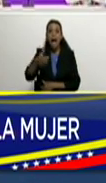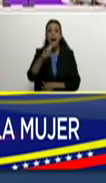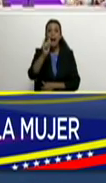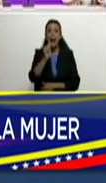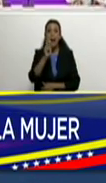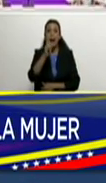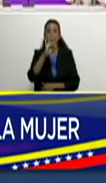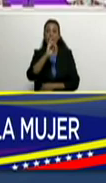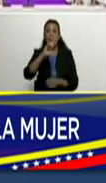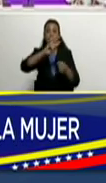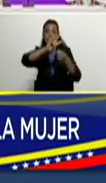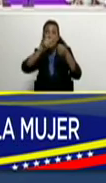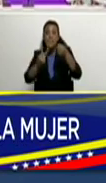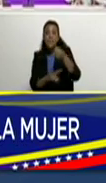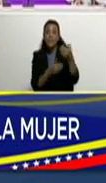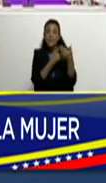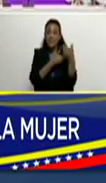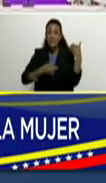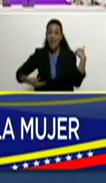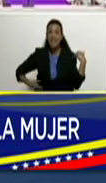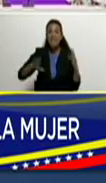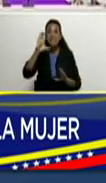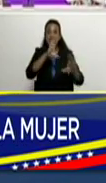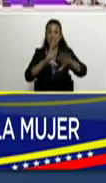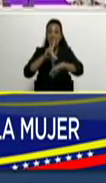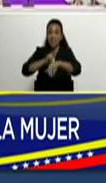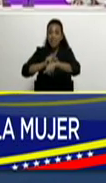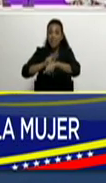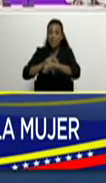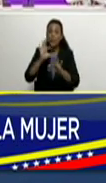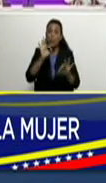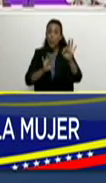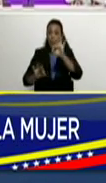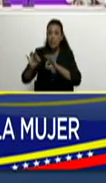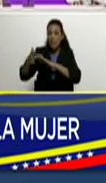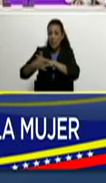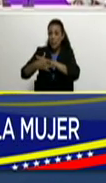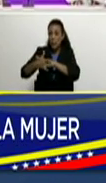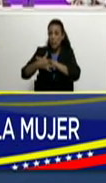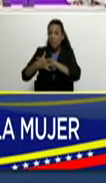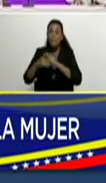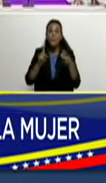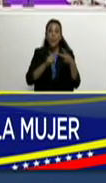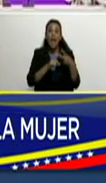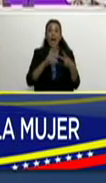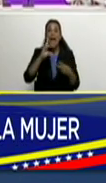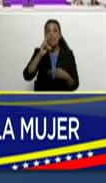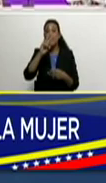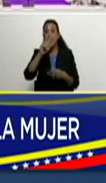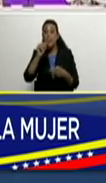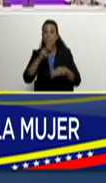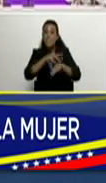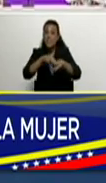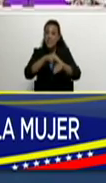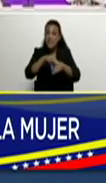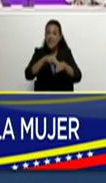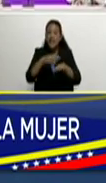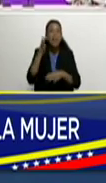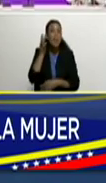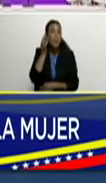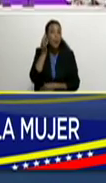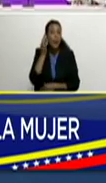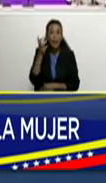Jiménez, vicepresidenta de Ciencia y Tecnología. A la compañera Diva Guzmán, ministra de la